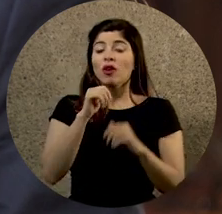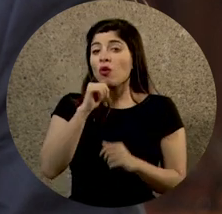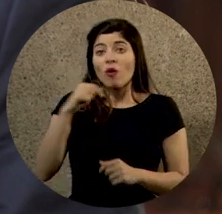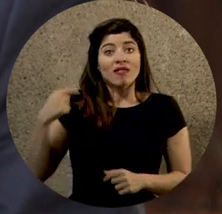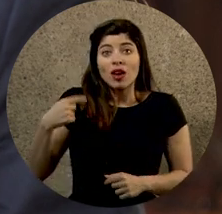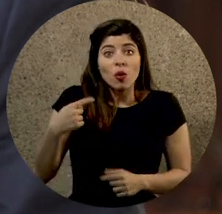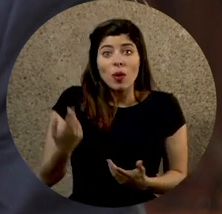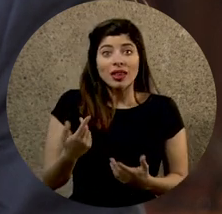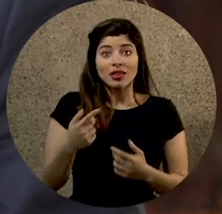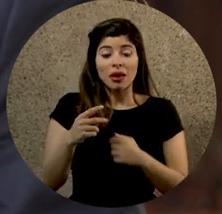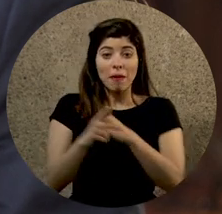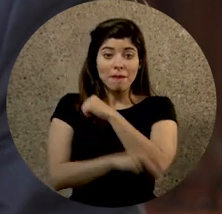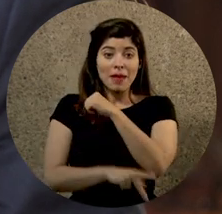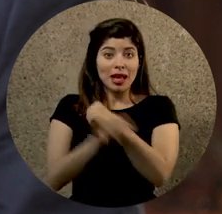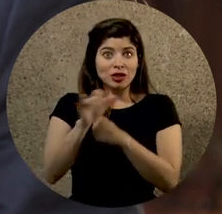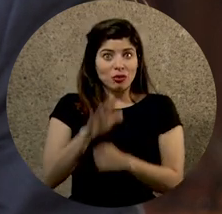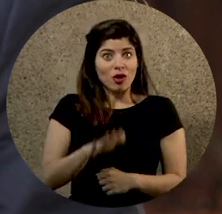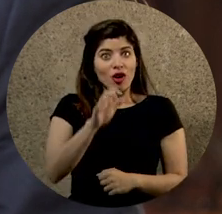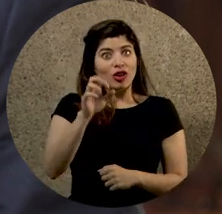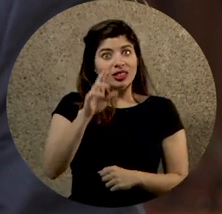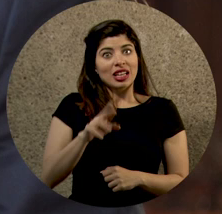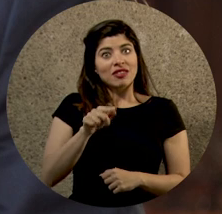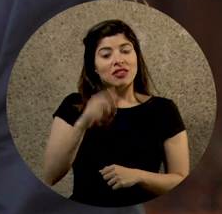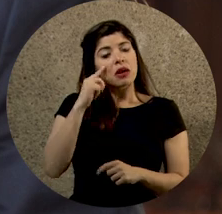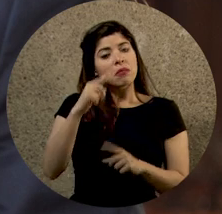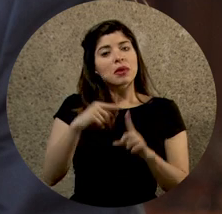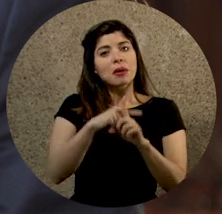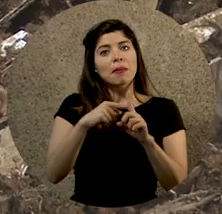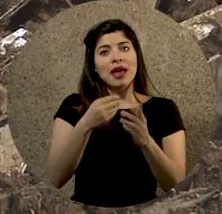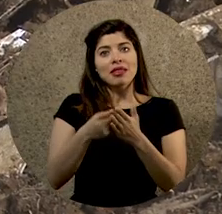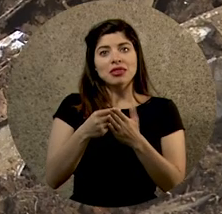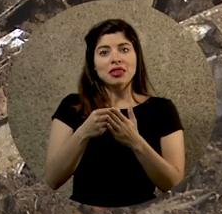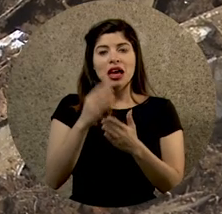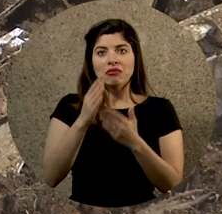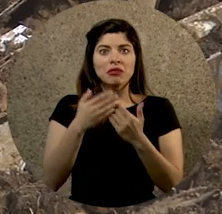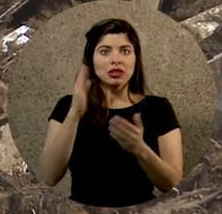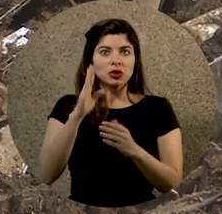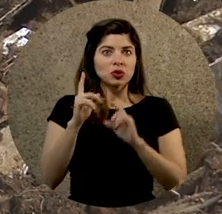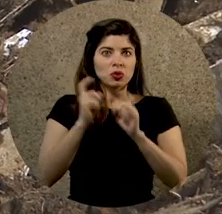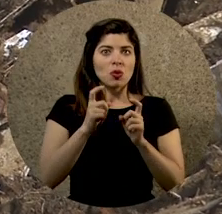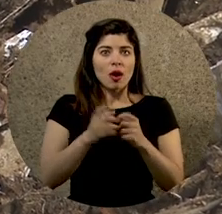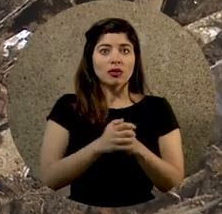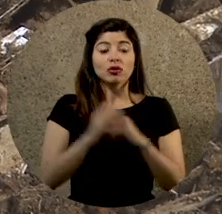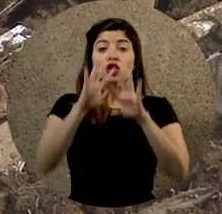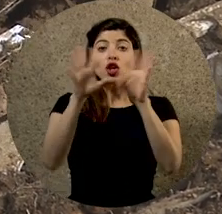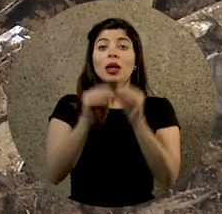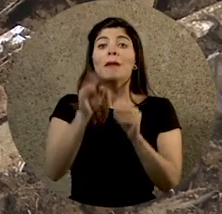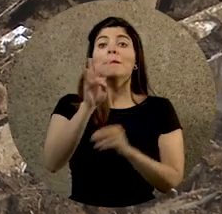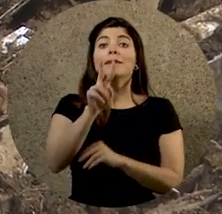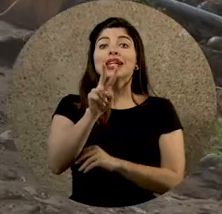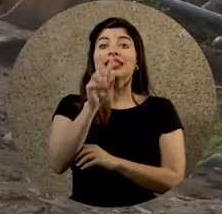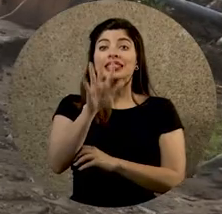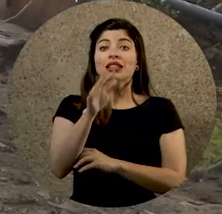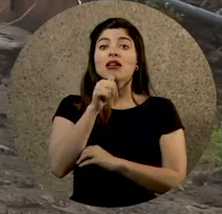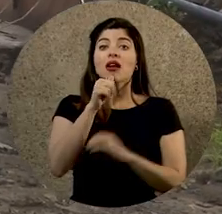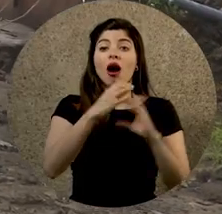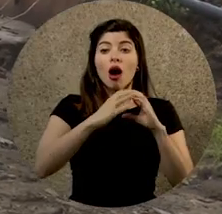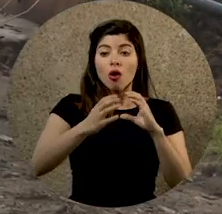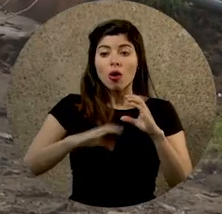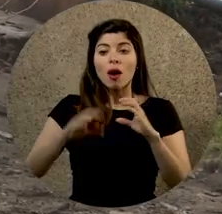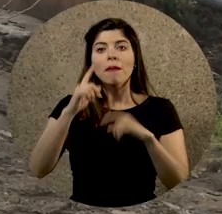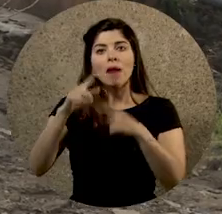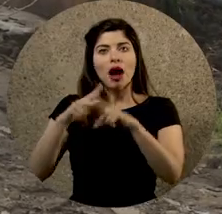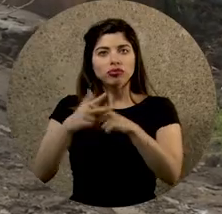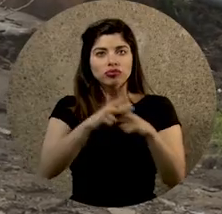no es frecuente para países como Costa Rica, considerados de renta media. Un total de 25 acueductos serán